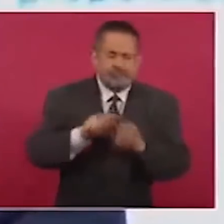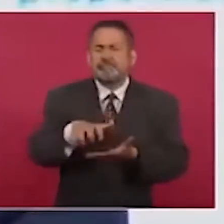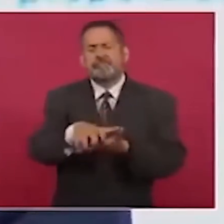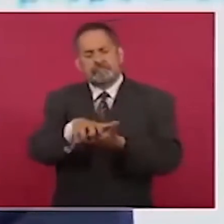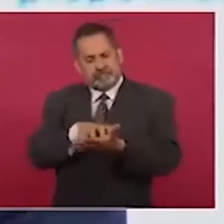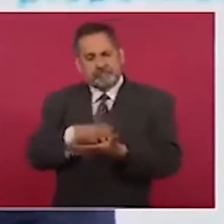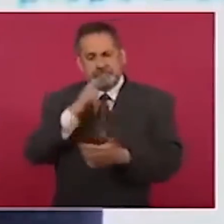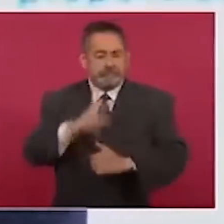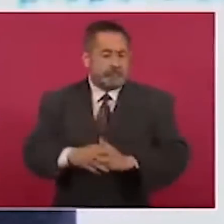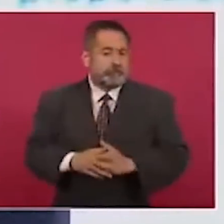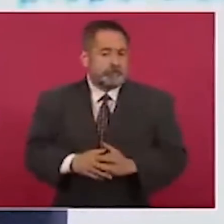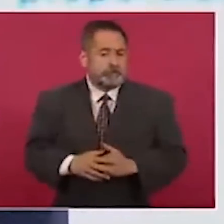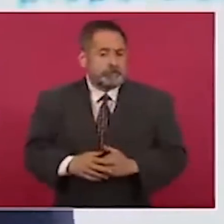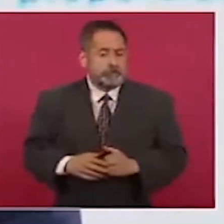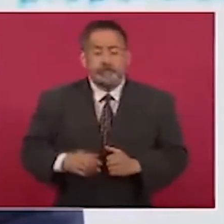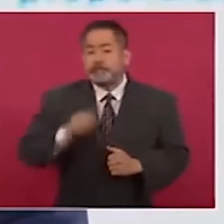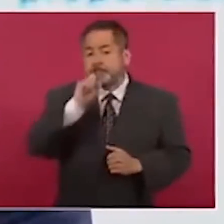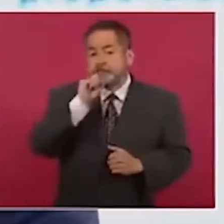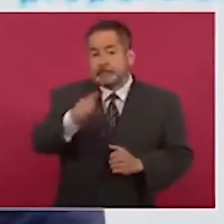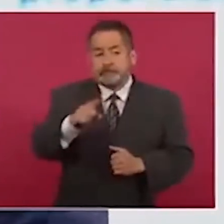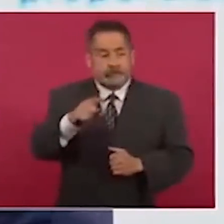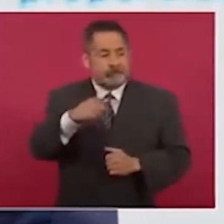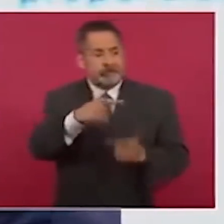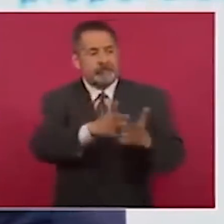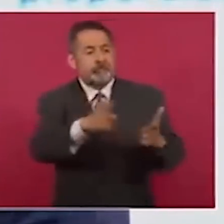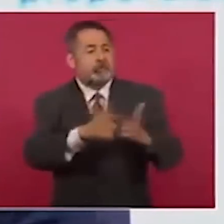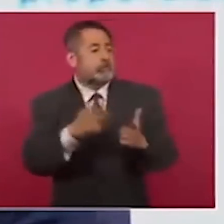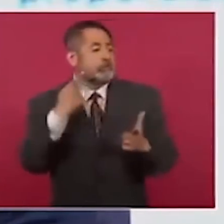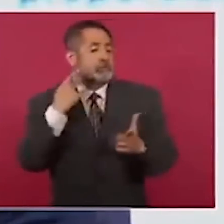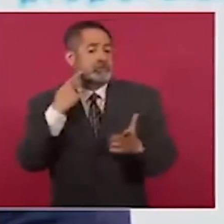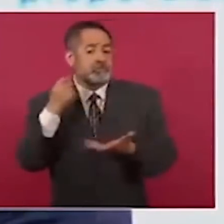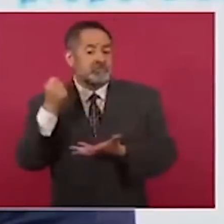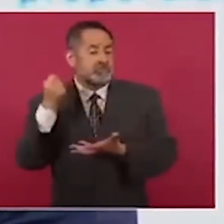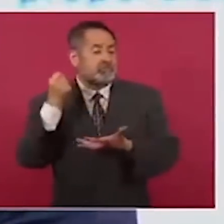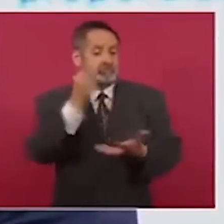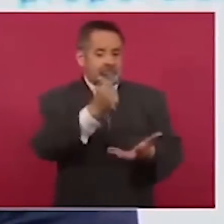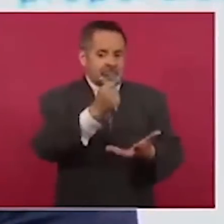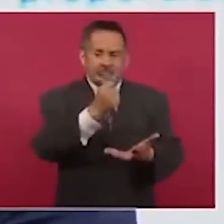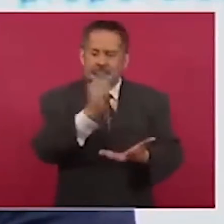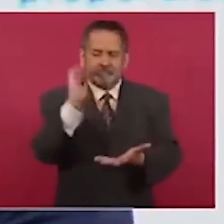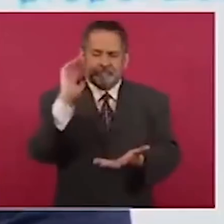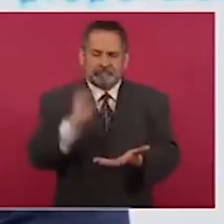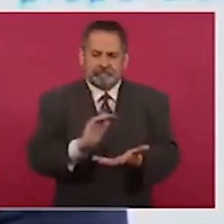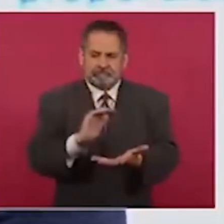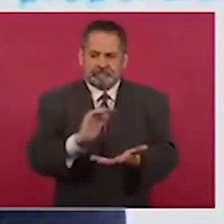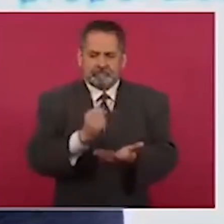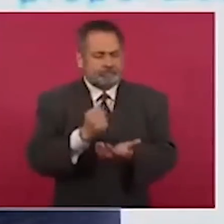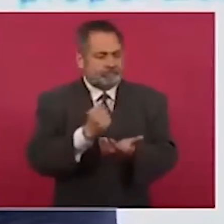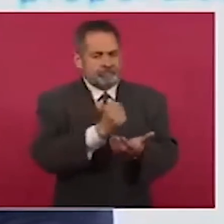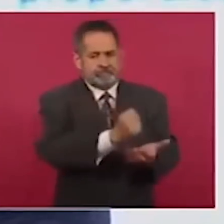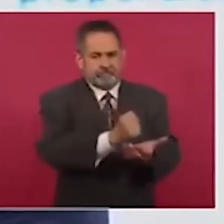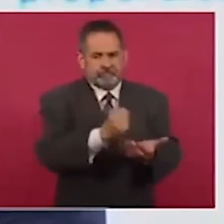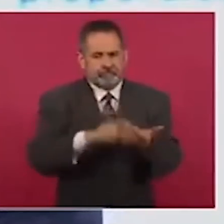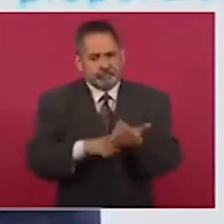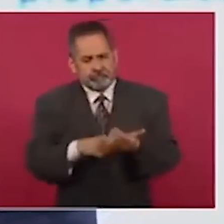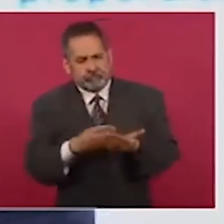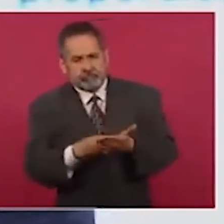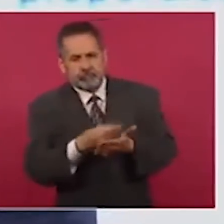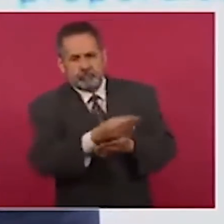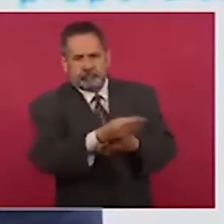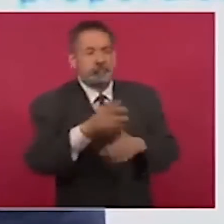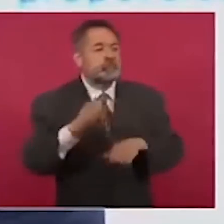actividades. También el financiamiento a los partidos estará modificado para garantizar que el